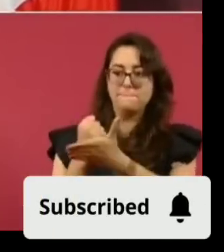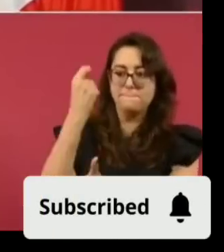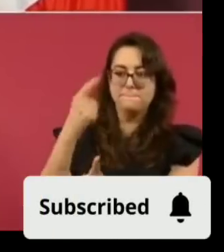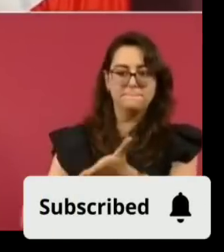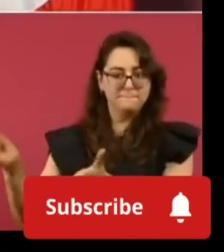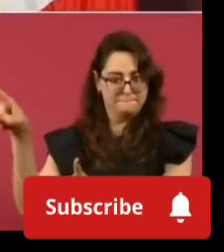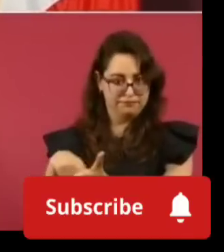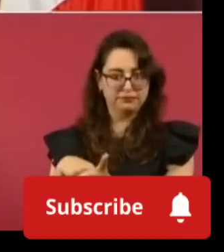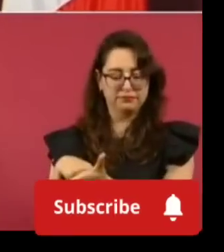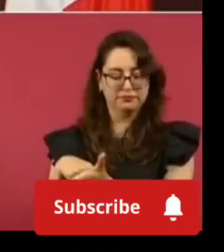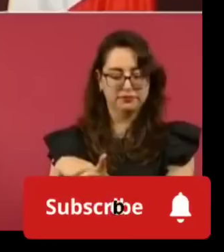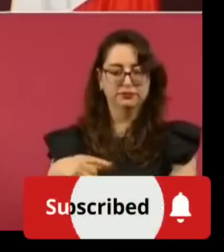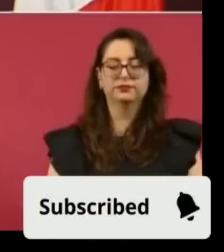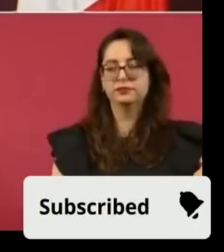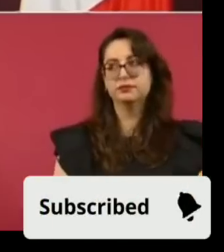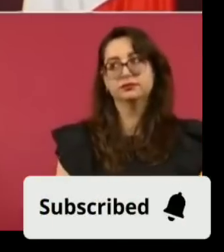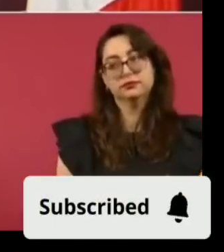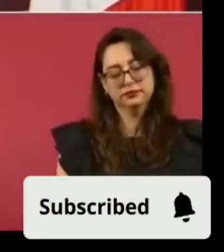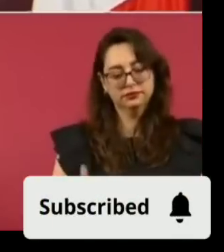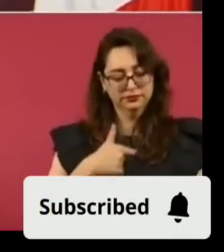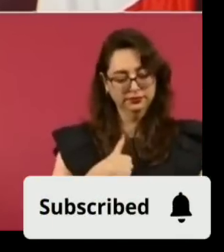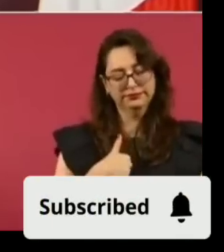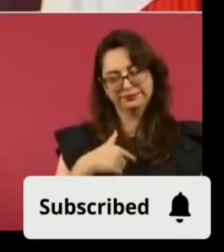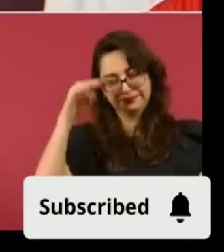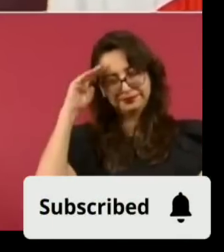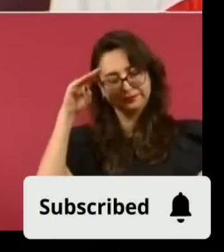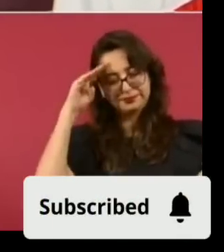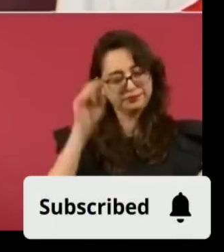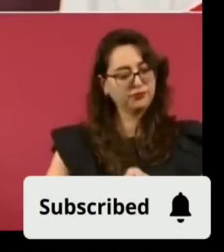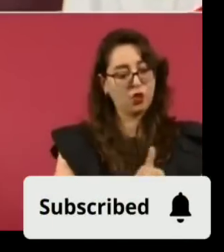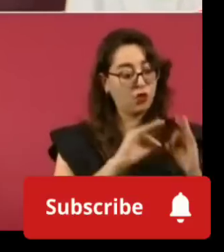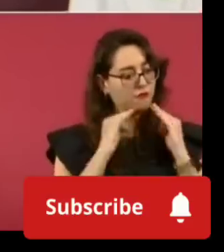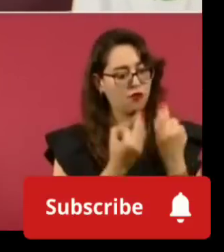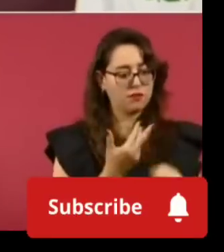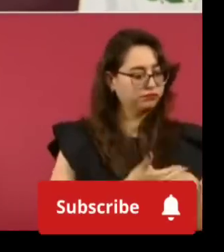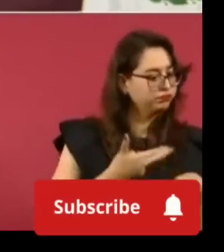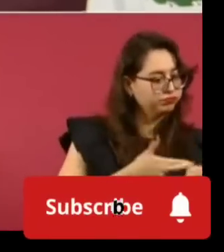y no estoy hablando al tanteo,